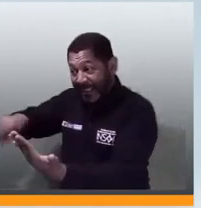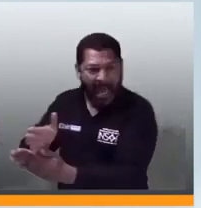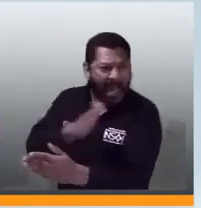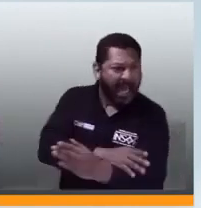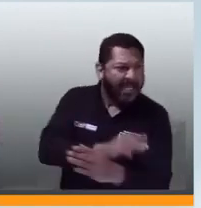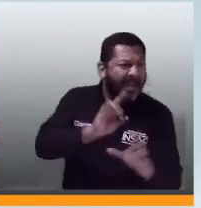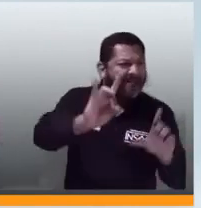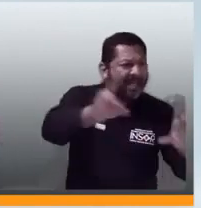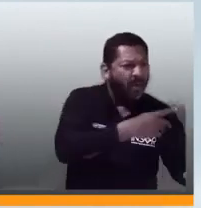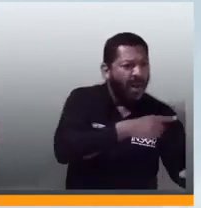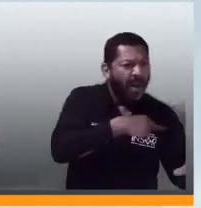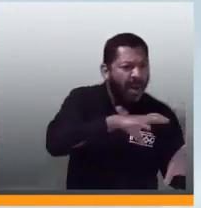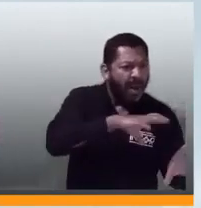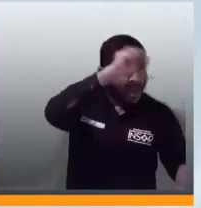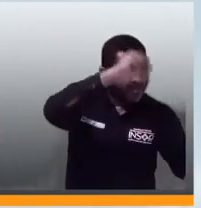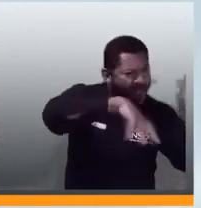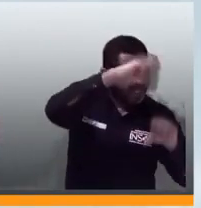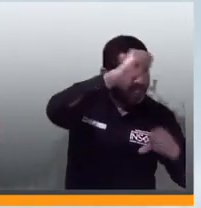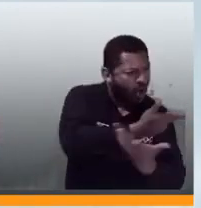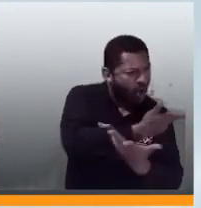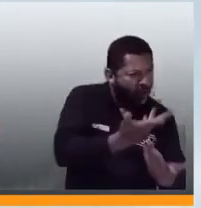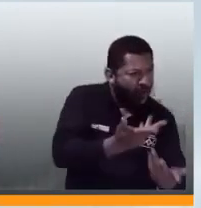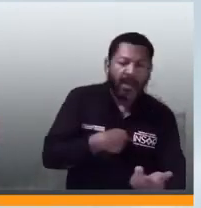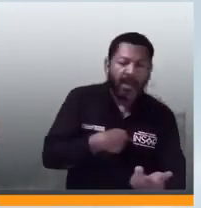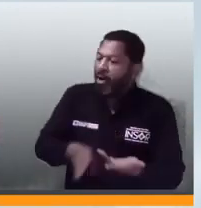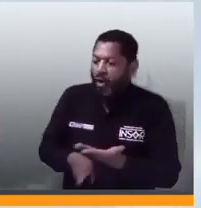esto que aprendimos y desarrollamos